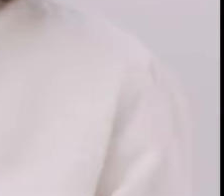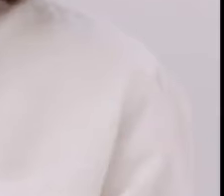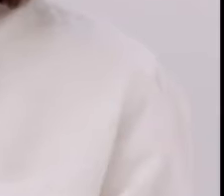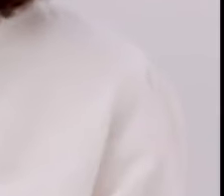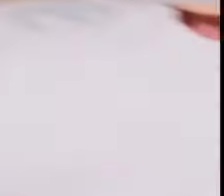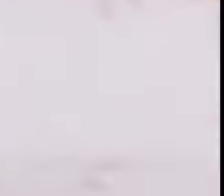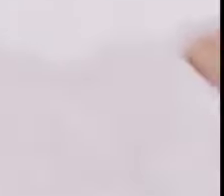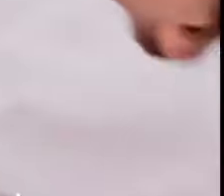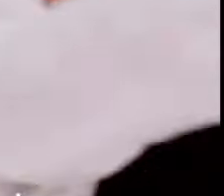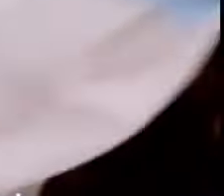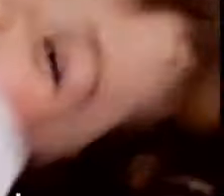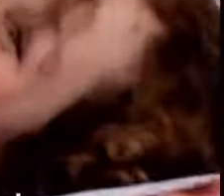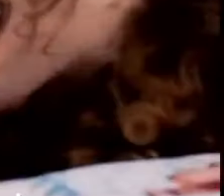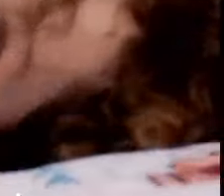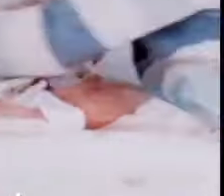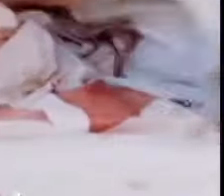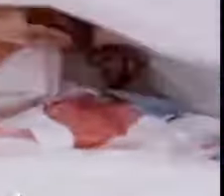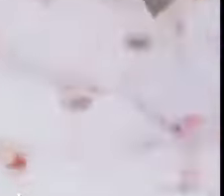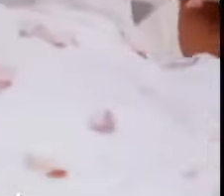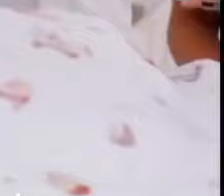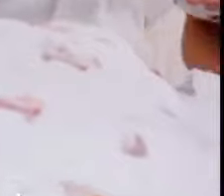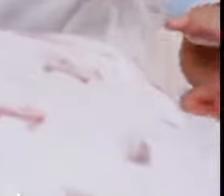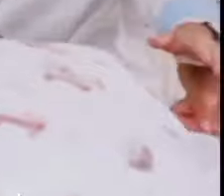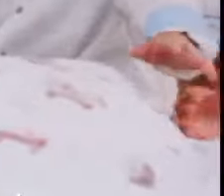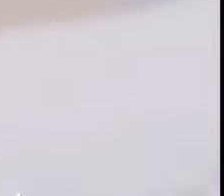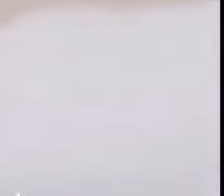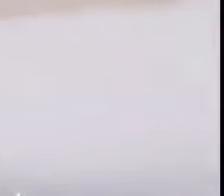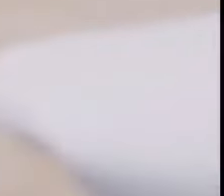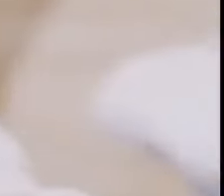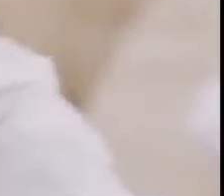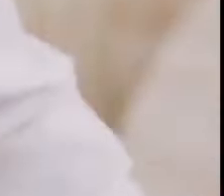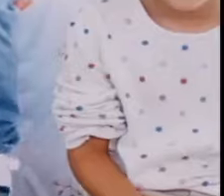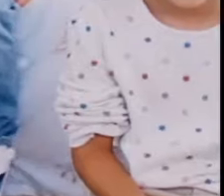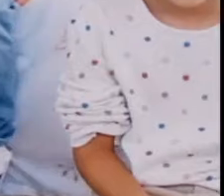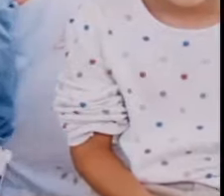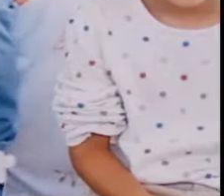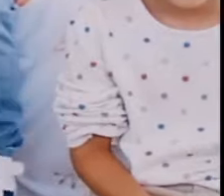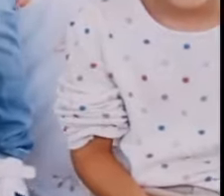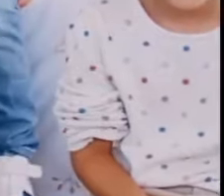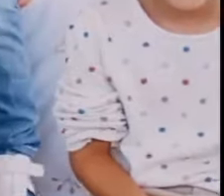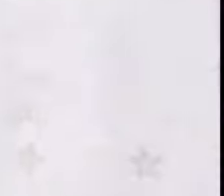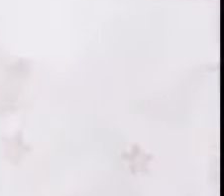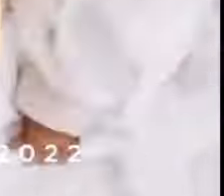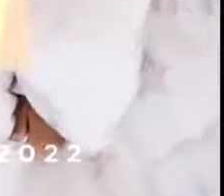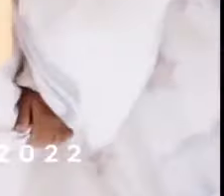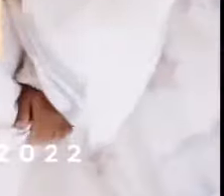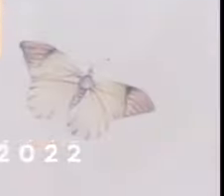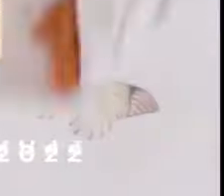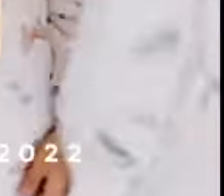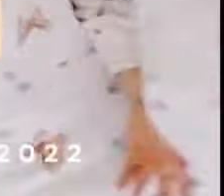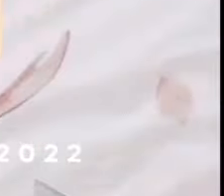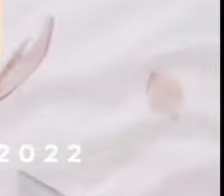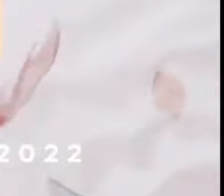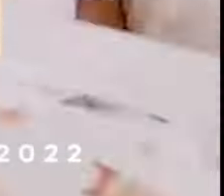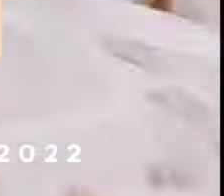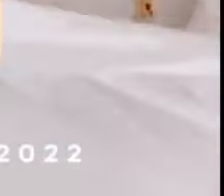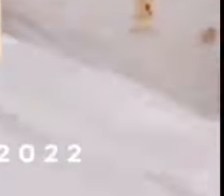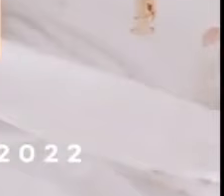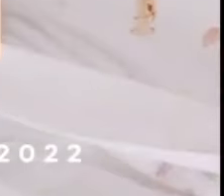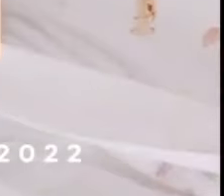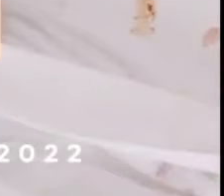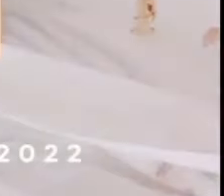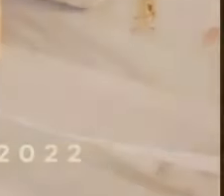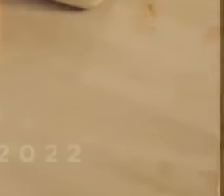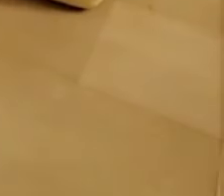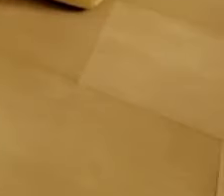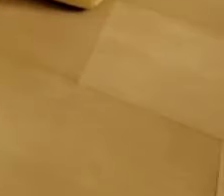¿Cómo me quedó la camita? Esta nueva temporada aprendemos jugando y soñando. Rosen, Sueños Ilustrados Kids, Betting Arrivals